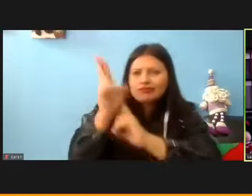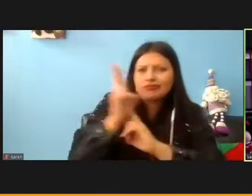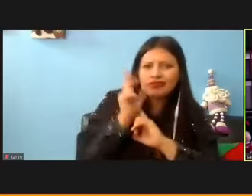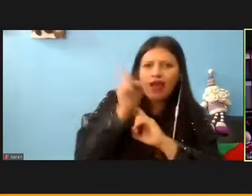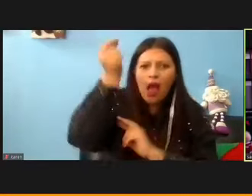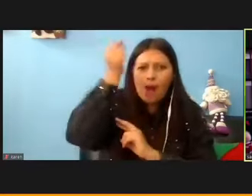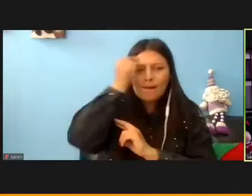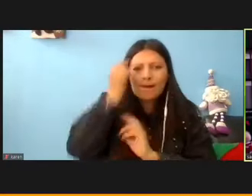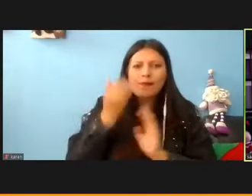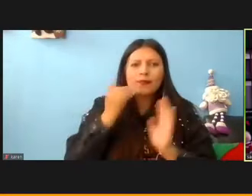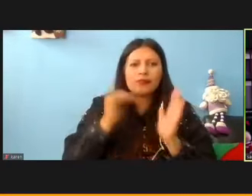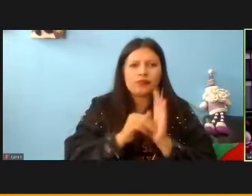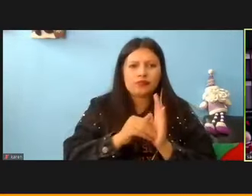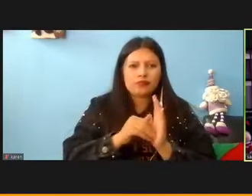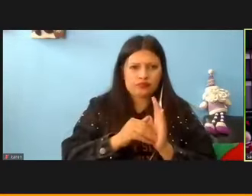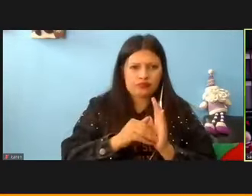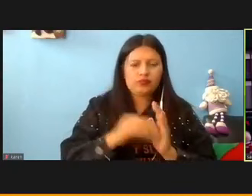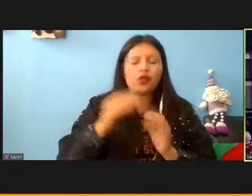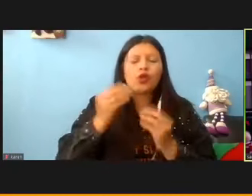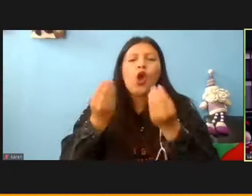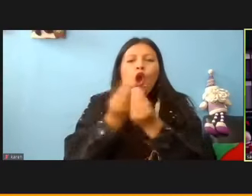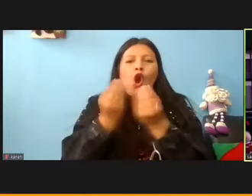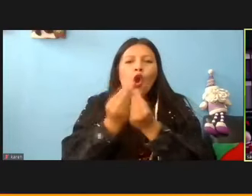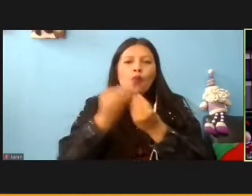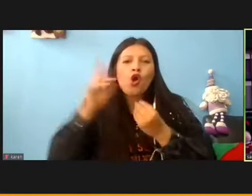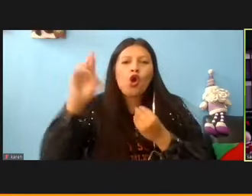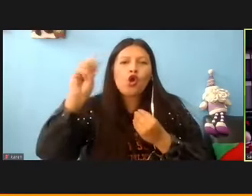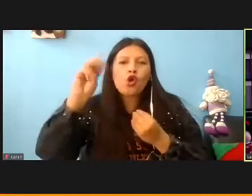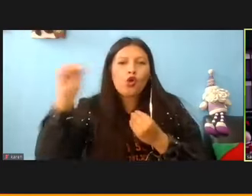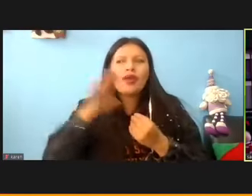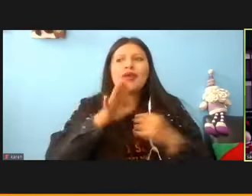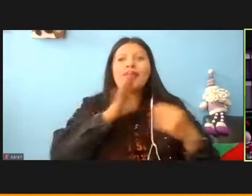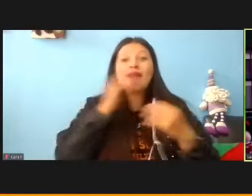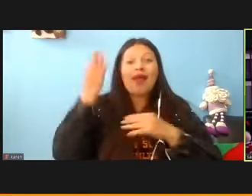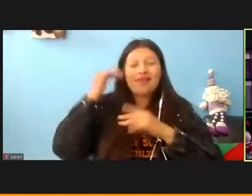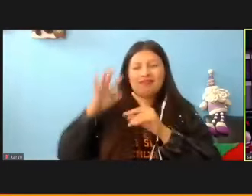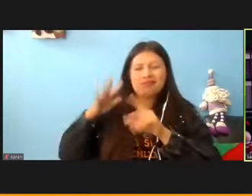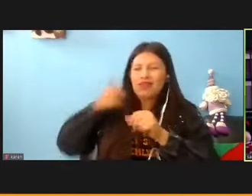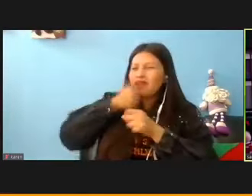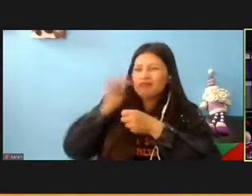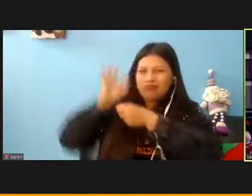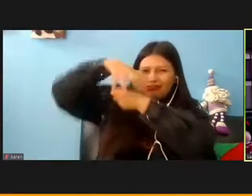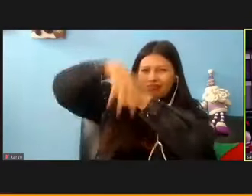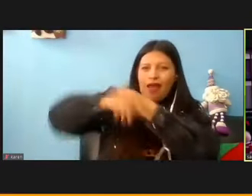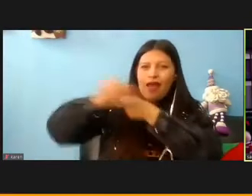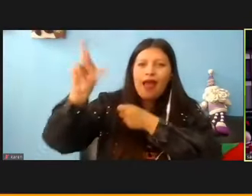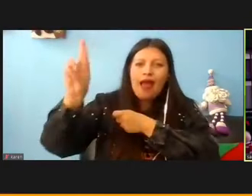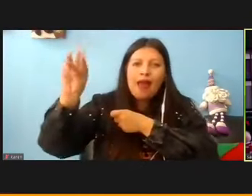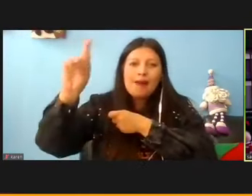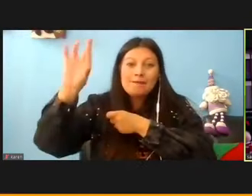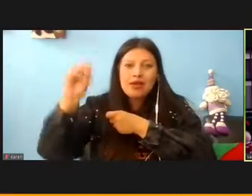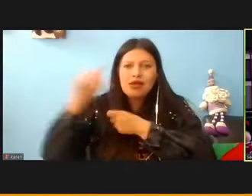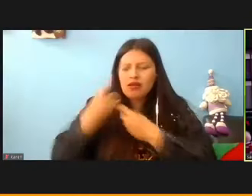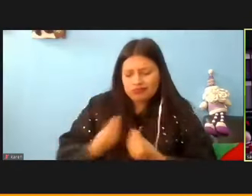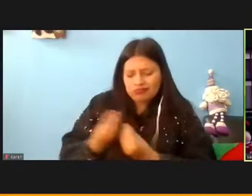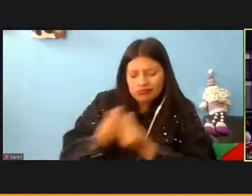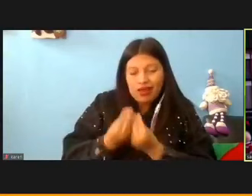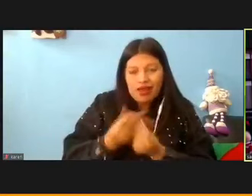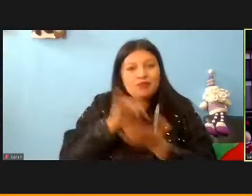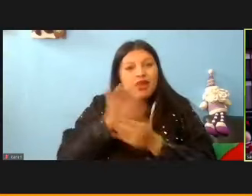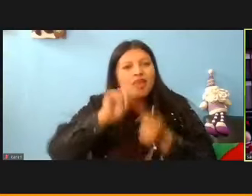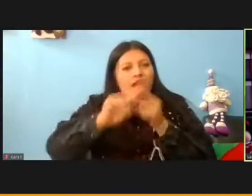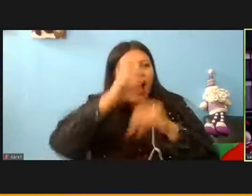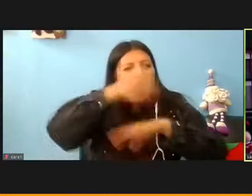memoria, como el pueblo rom, como los sobrevivientes de Armero, y la manera como estas organizaciones